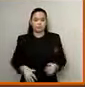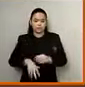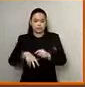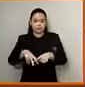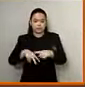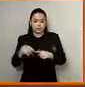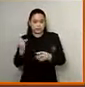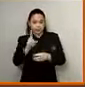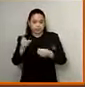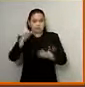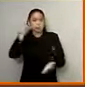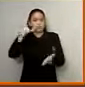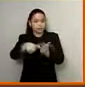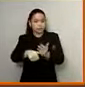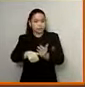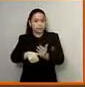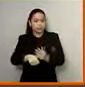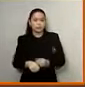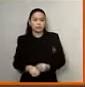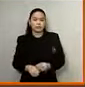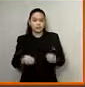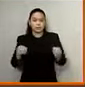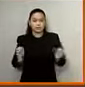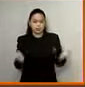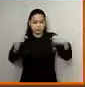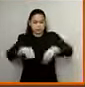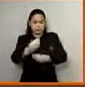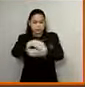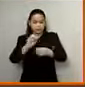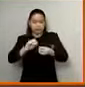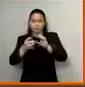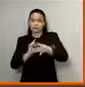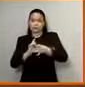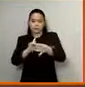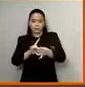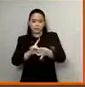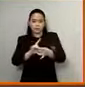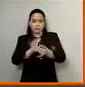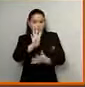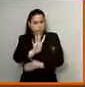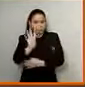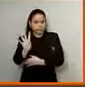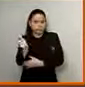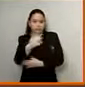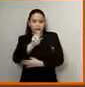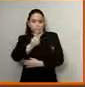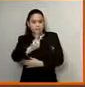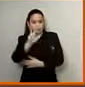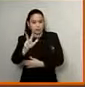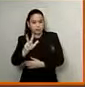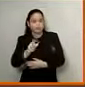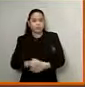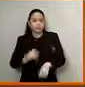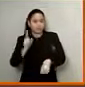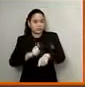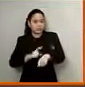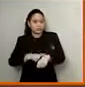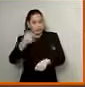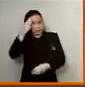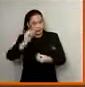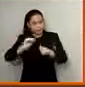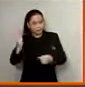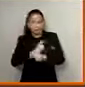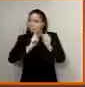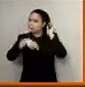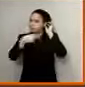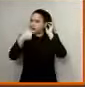derecho, carta astrológica escorpión y otros números relacionados son el 44 y 23. Ahora vamos a conocer el número ganador